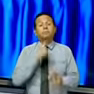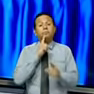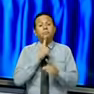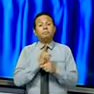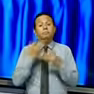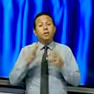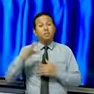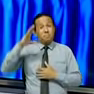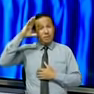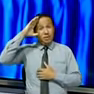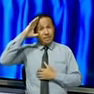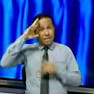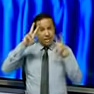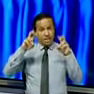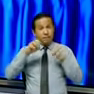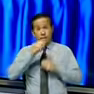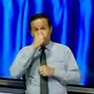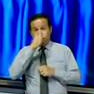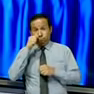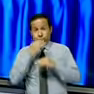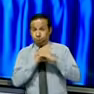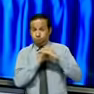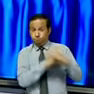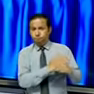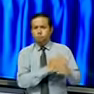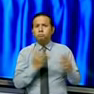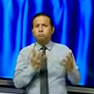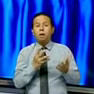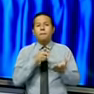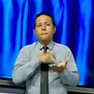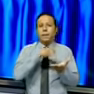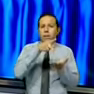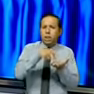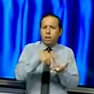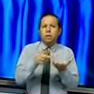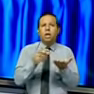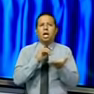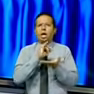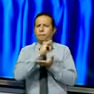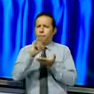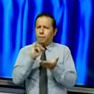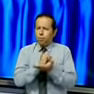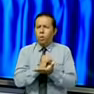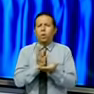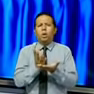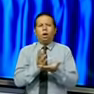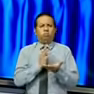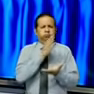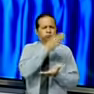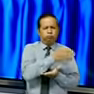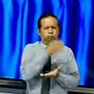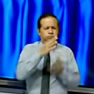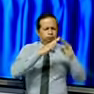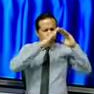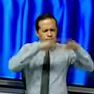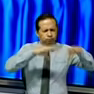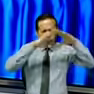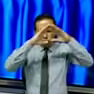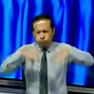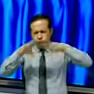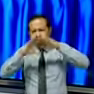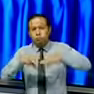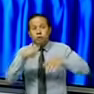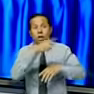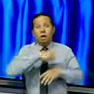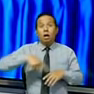agentes antinarcóticos realizaron varios allanamientos en Pichincha e Imbabura para capturar a los presuntos integrantes de una organización